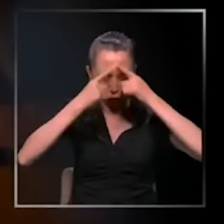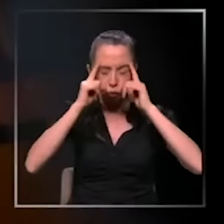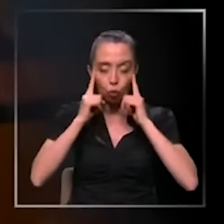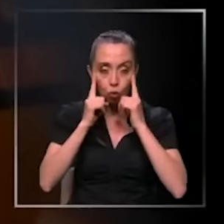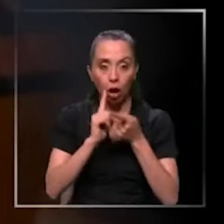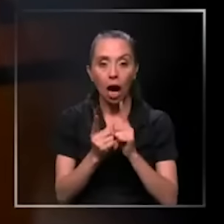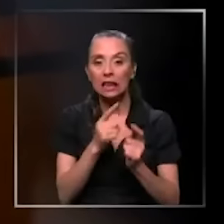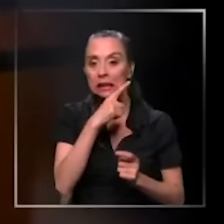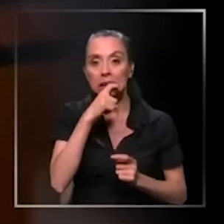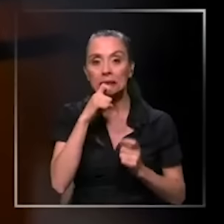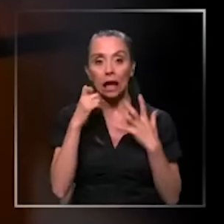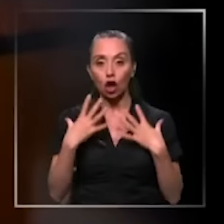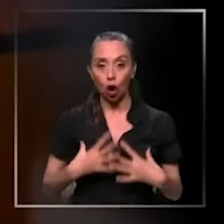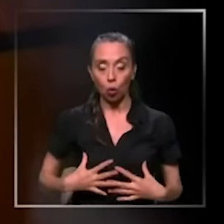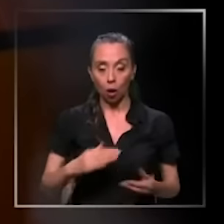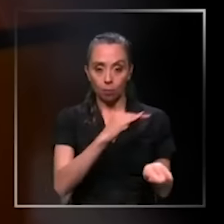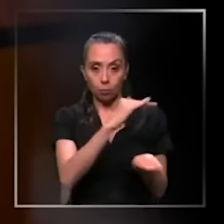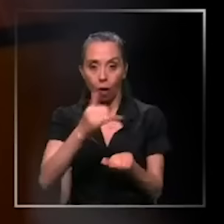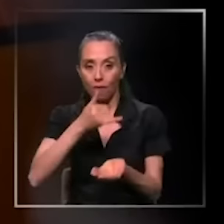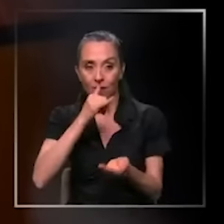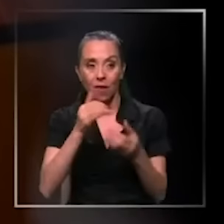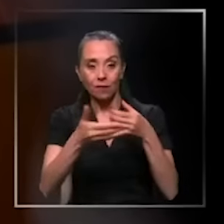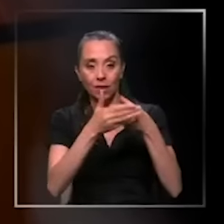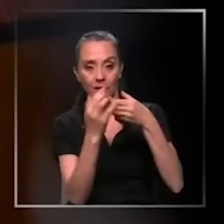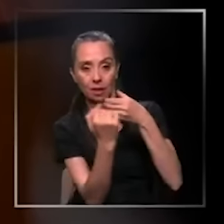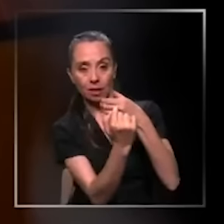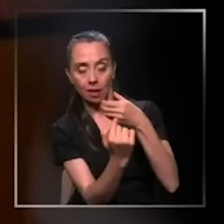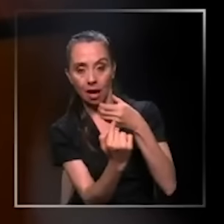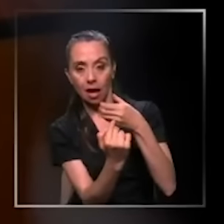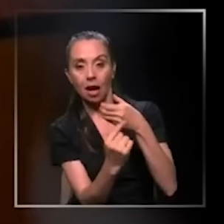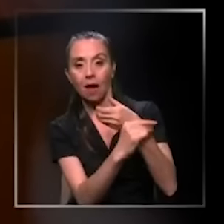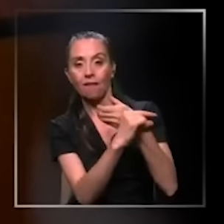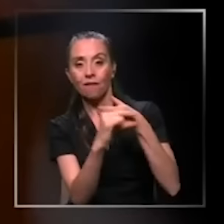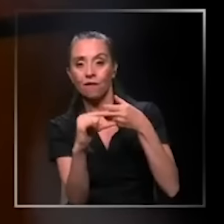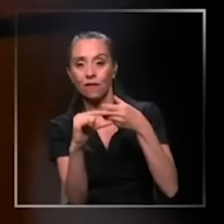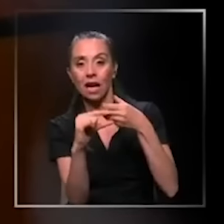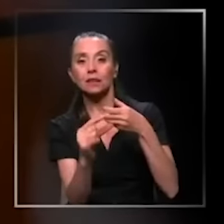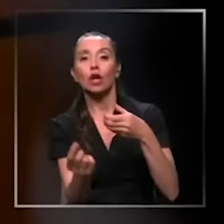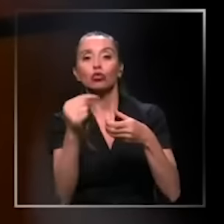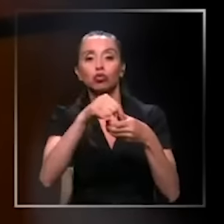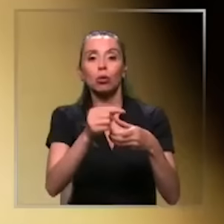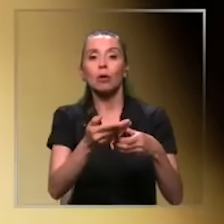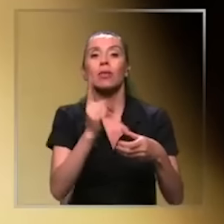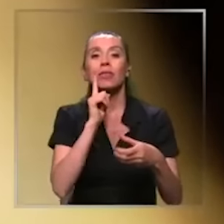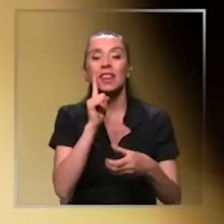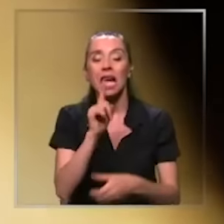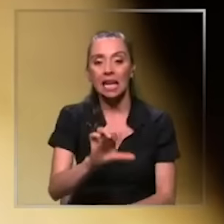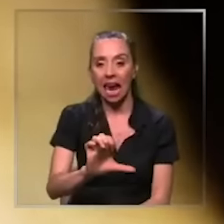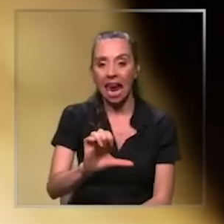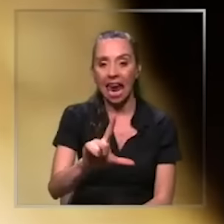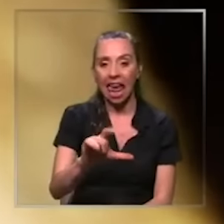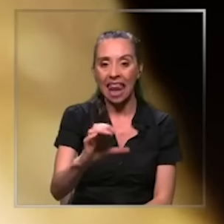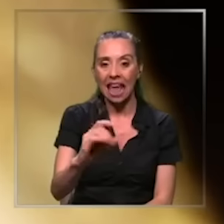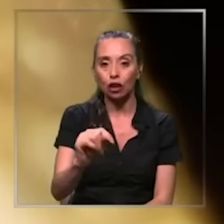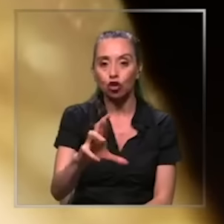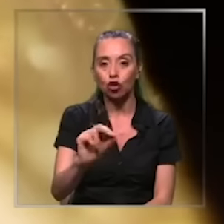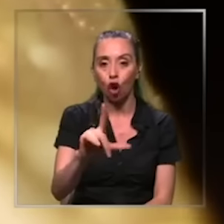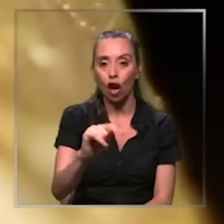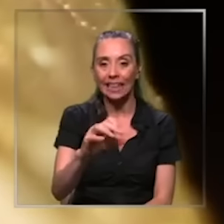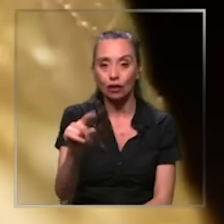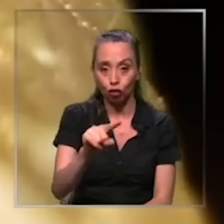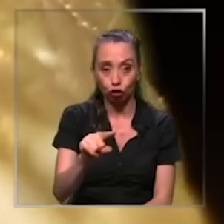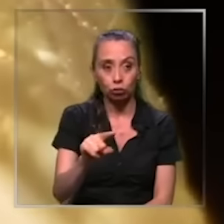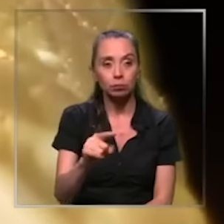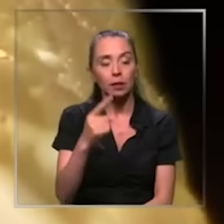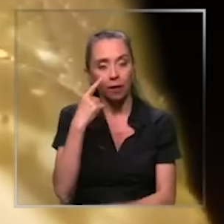De ahí que todas estas bebidas rotulen en su envase la frase con adición de electrolitos. Lo que chequearemos a